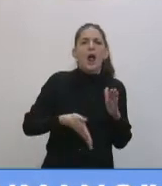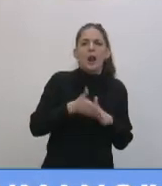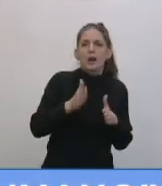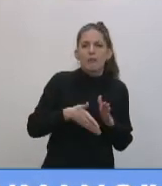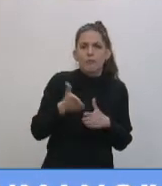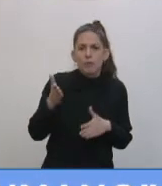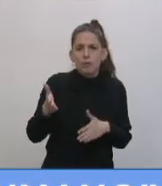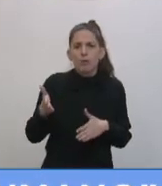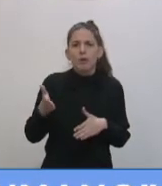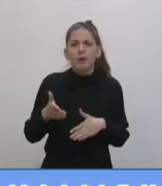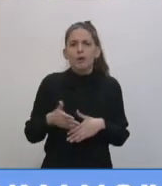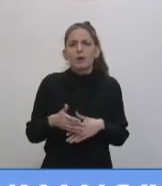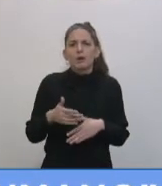cerebros,